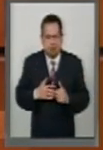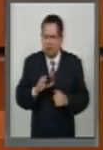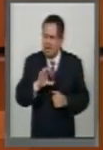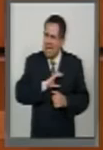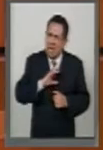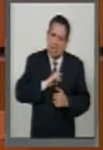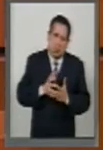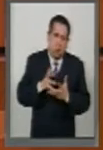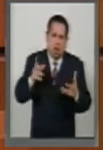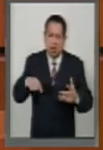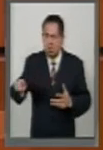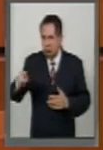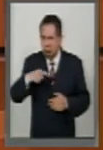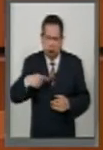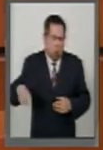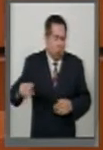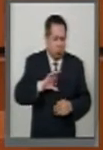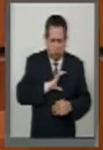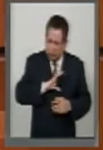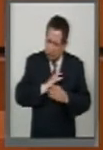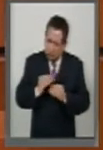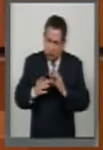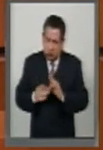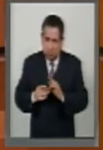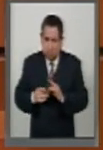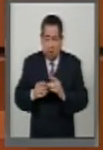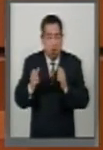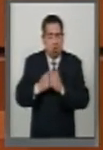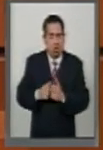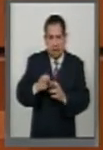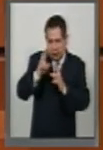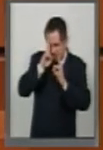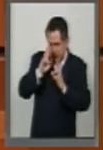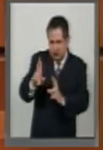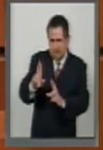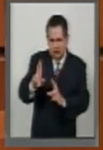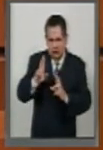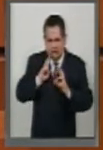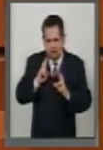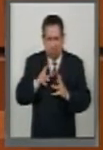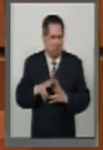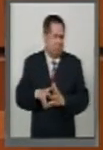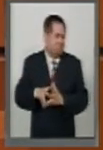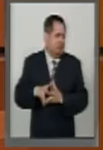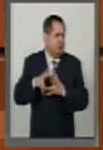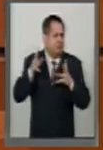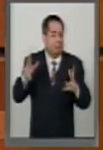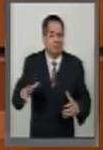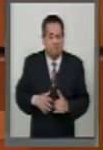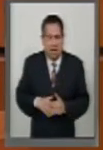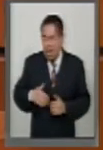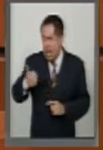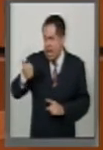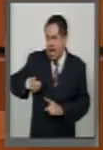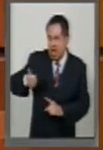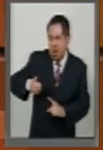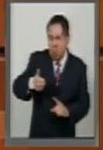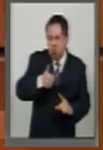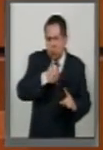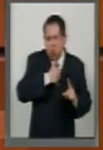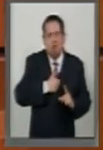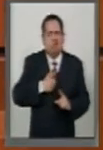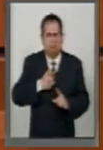muy grande hacia todos ustedes y de un respeto gigante a cada uno de